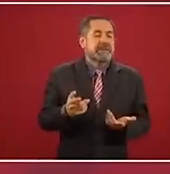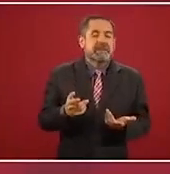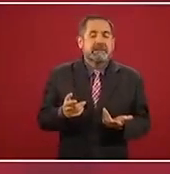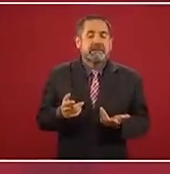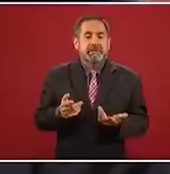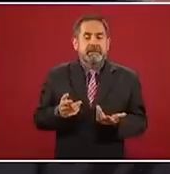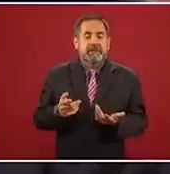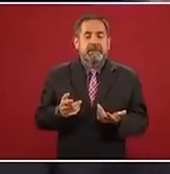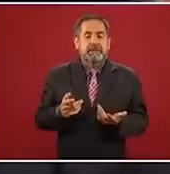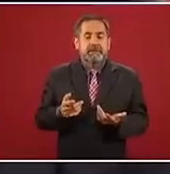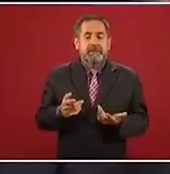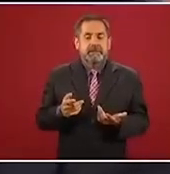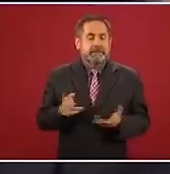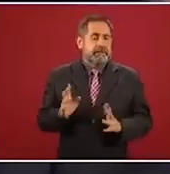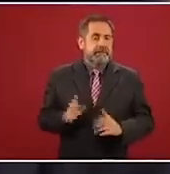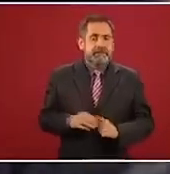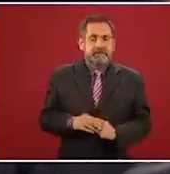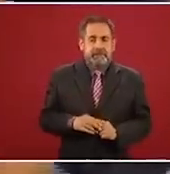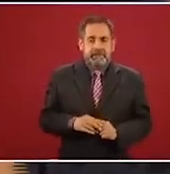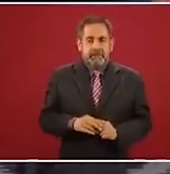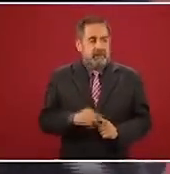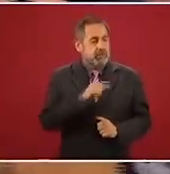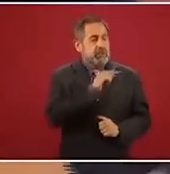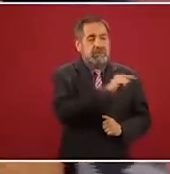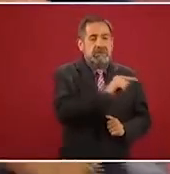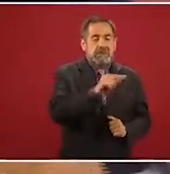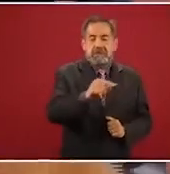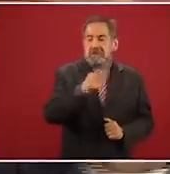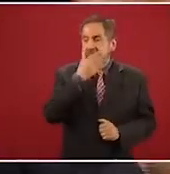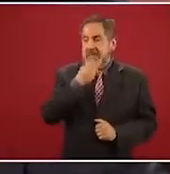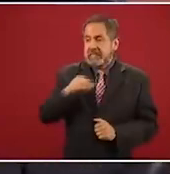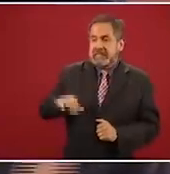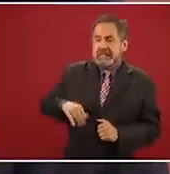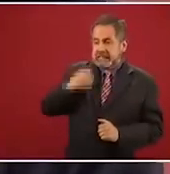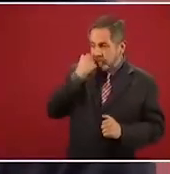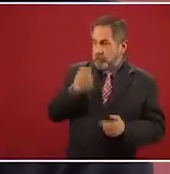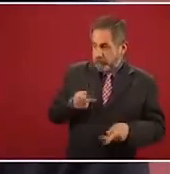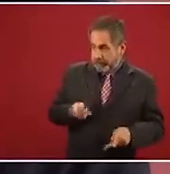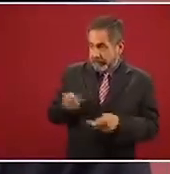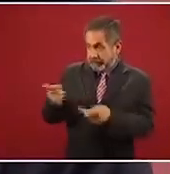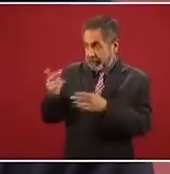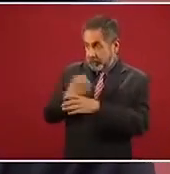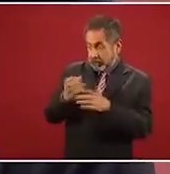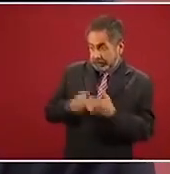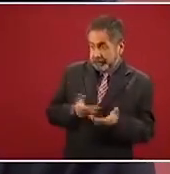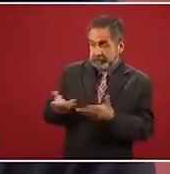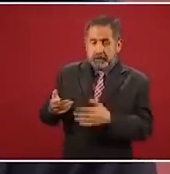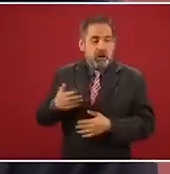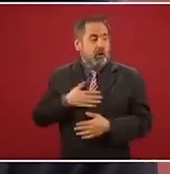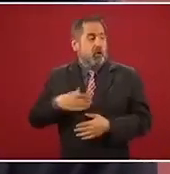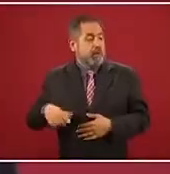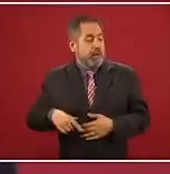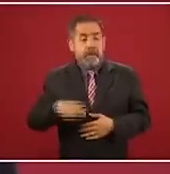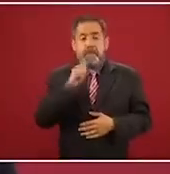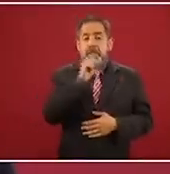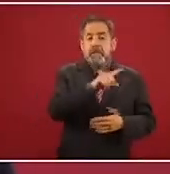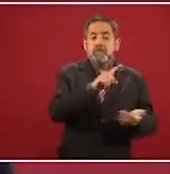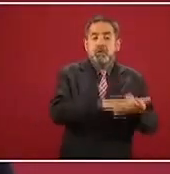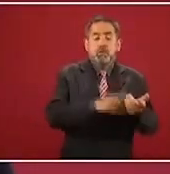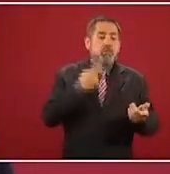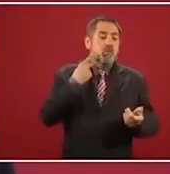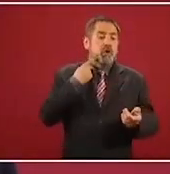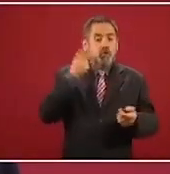muchos interesados en vender equipos, hasta políticos vendían